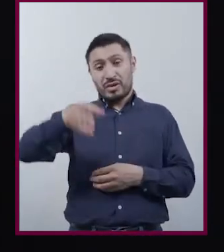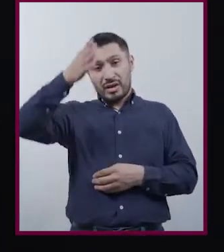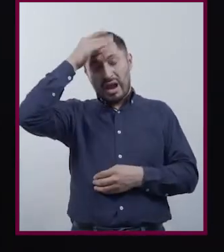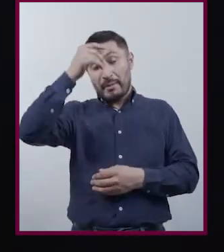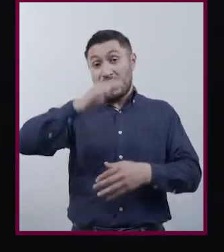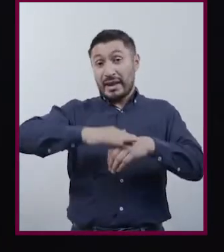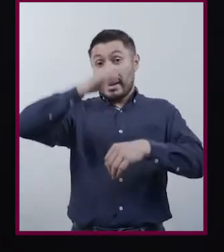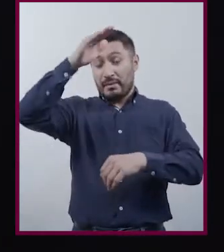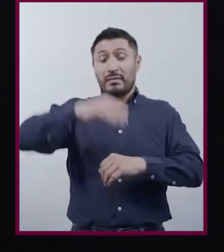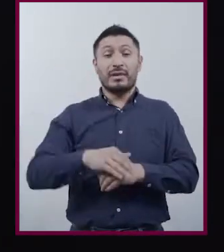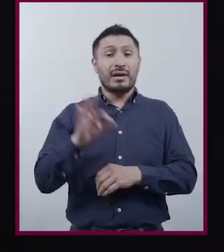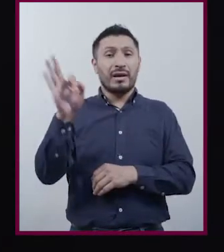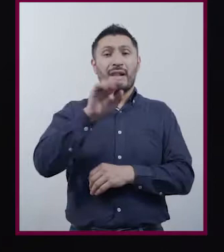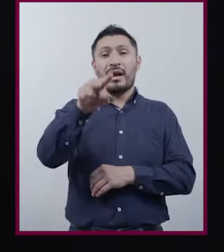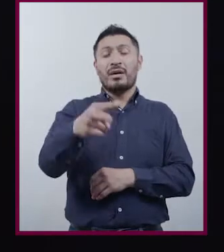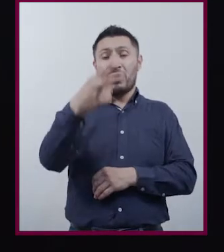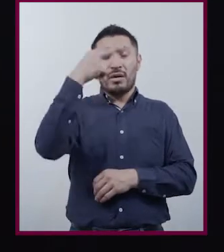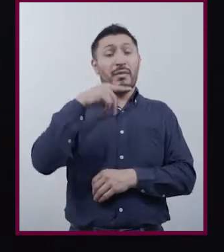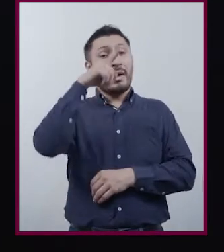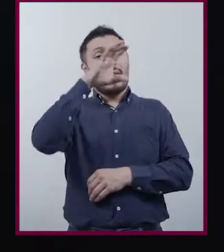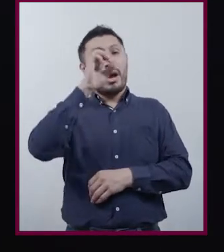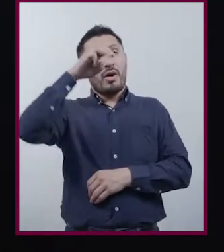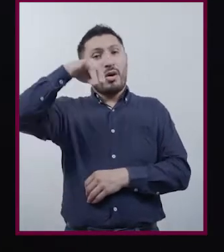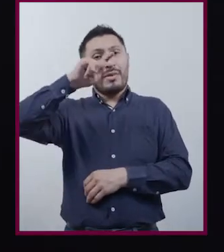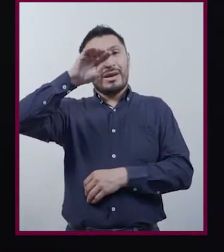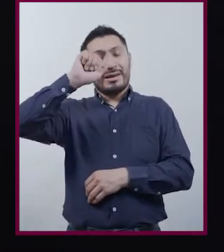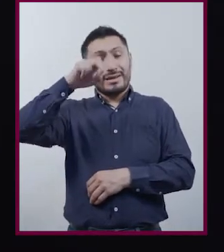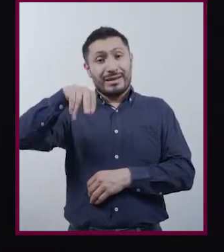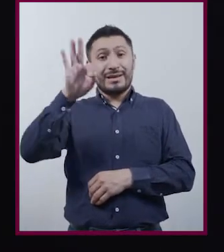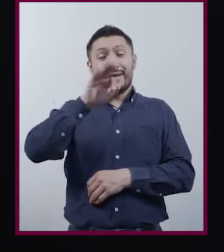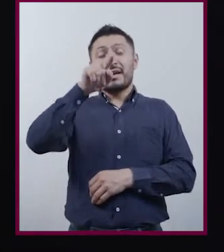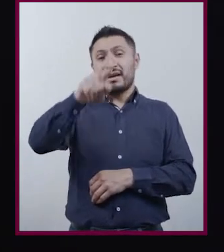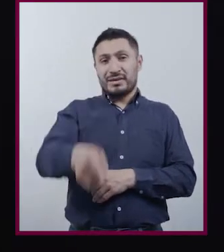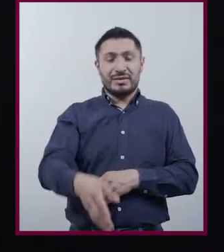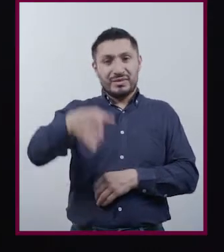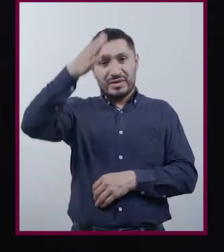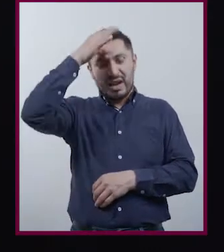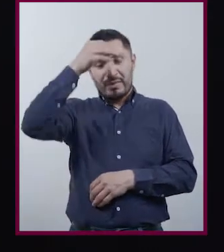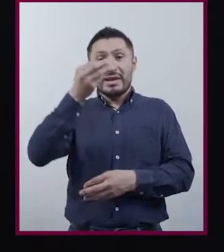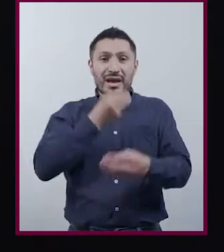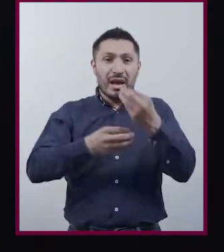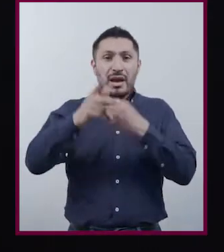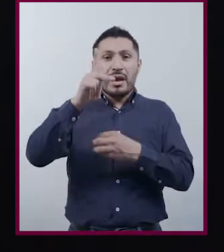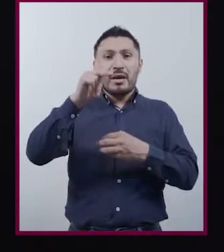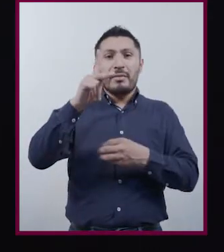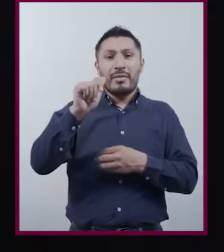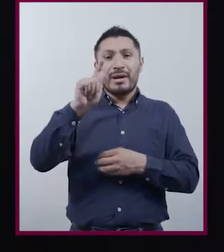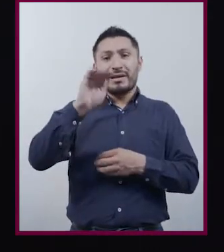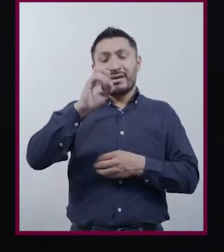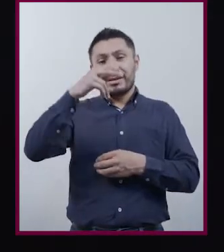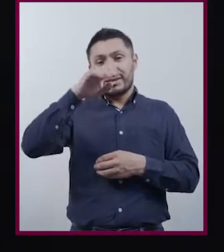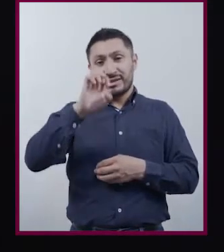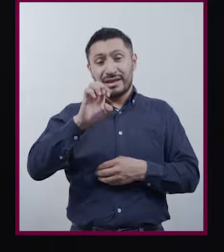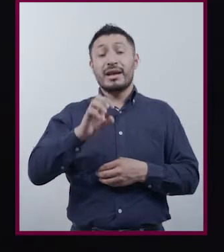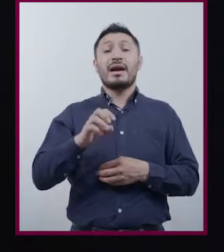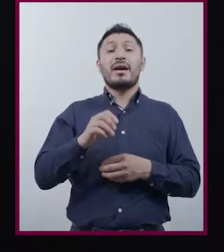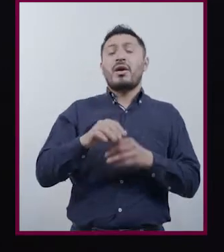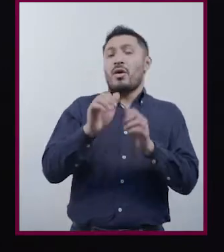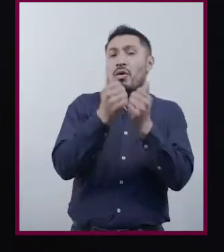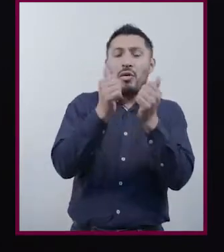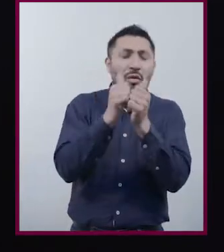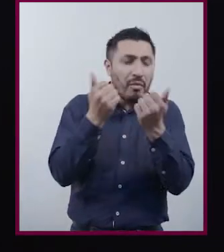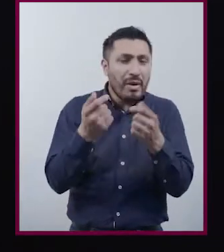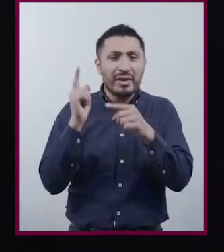bastante. Si nos estás viendo en Comitán, tal vez puedas prepararte unos bocadillos de patachete, unos picles o unos patsitos de